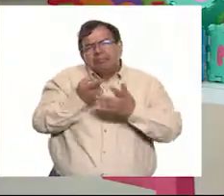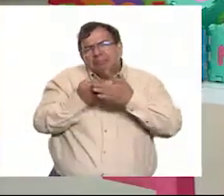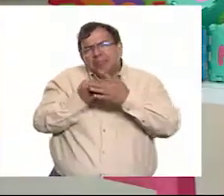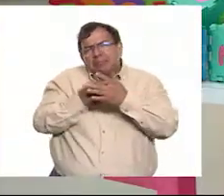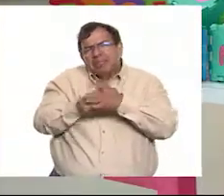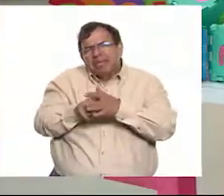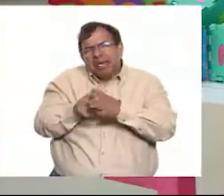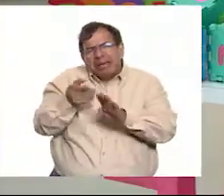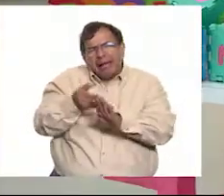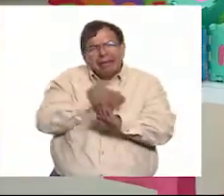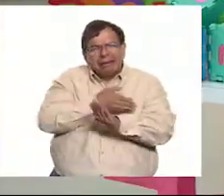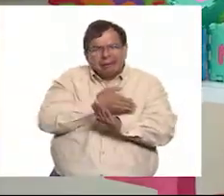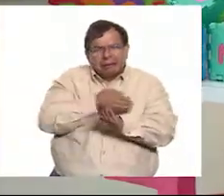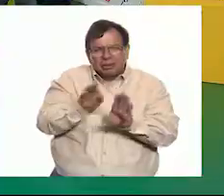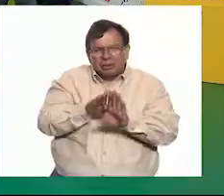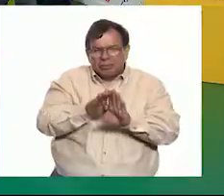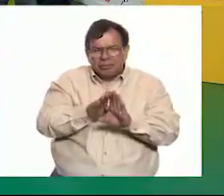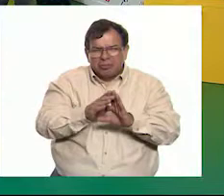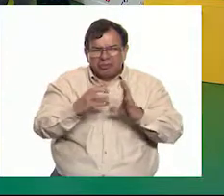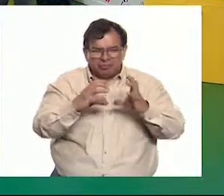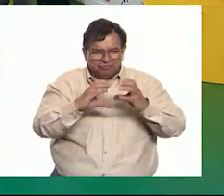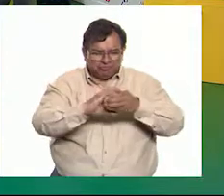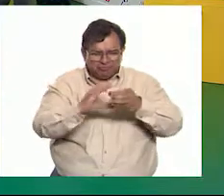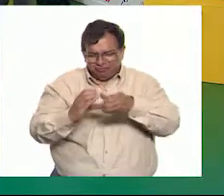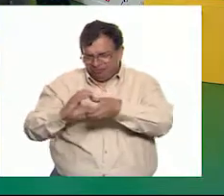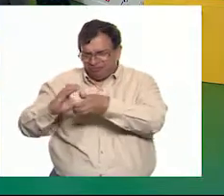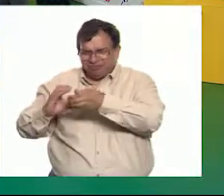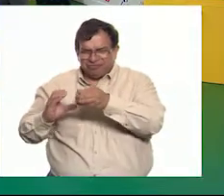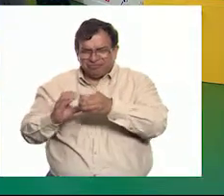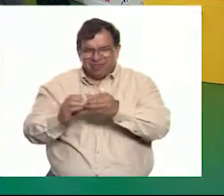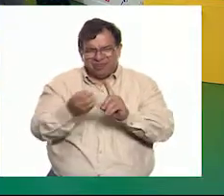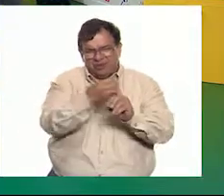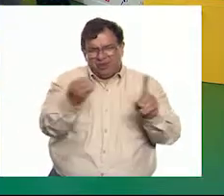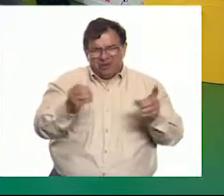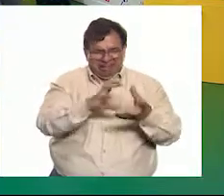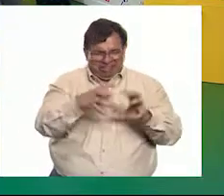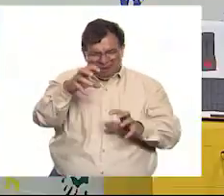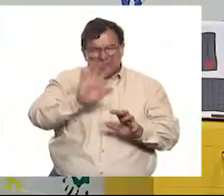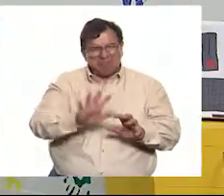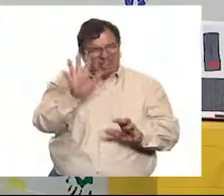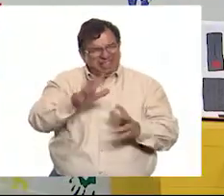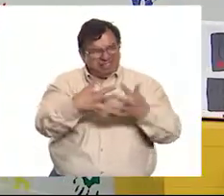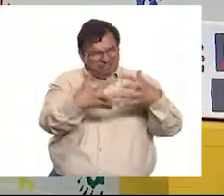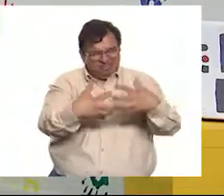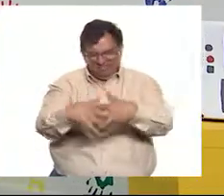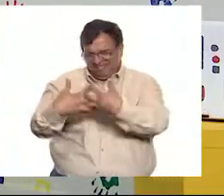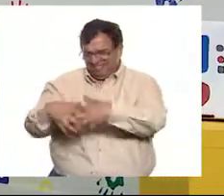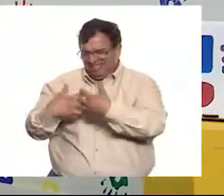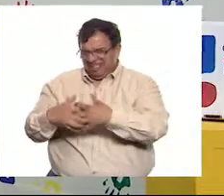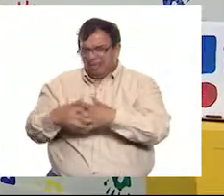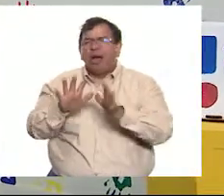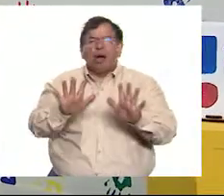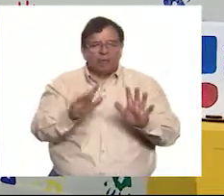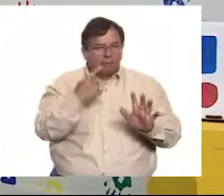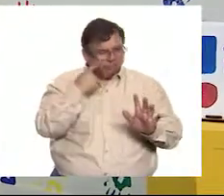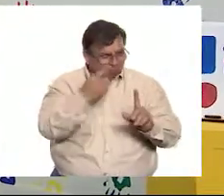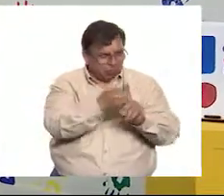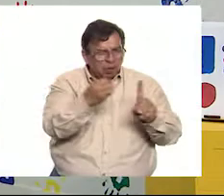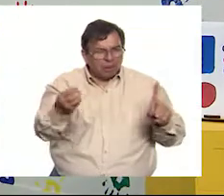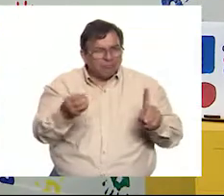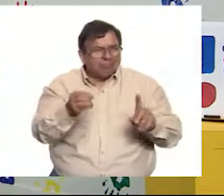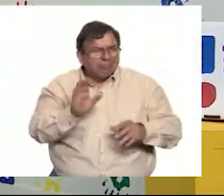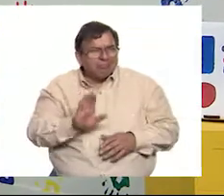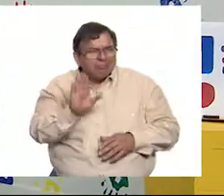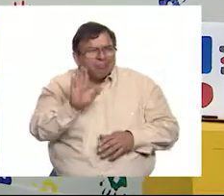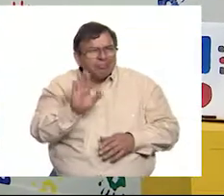qué no ponemos en orden estos cubos? La verdad, maestro, es que creo que se ve un poquito desordenado el salón, ¿te parece? Sí, vamos a ponerlos en orden, pero ¿qué te